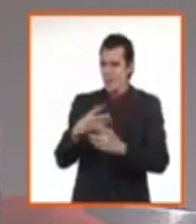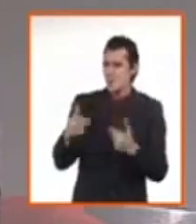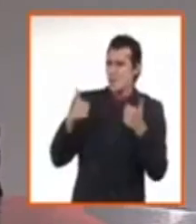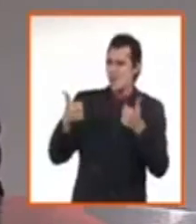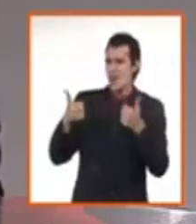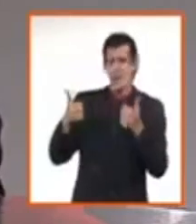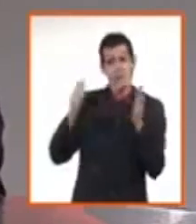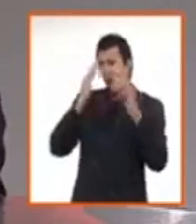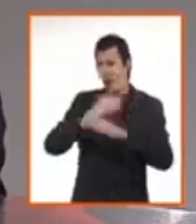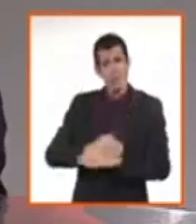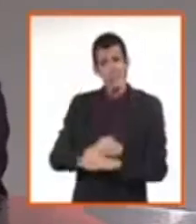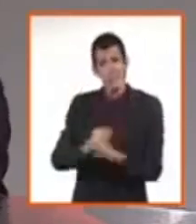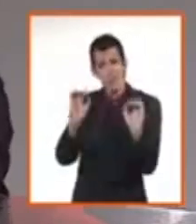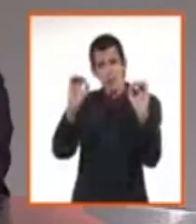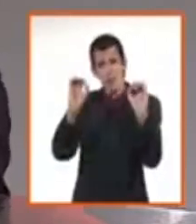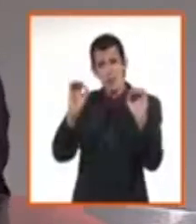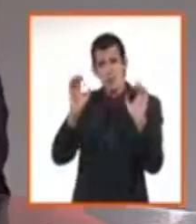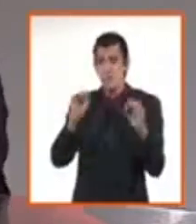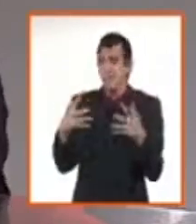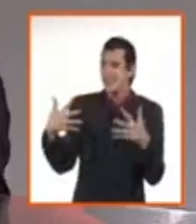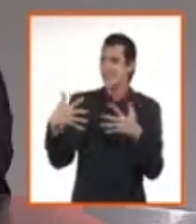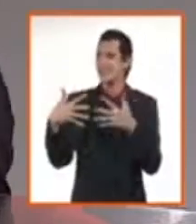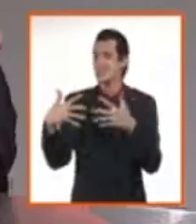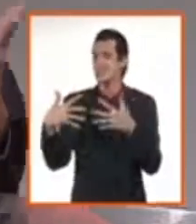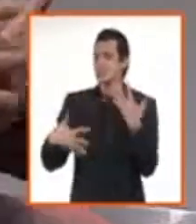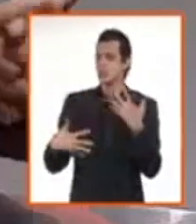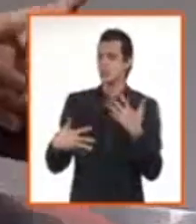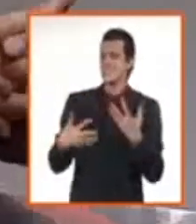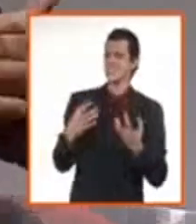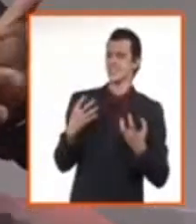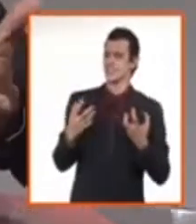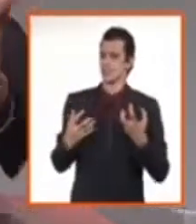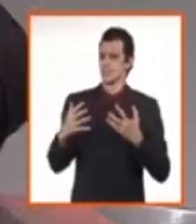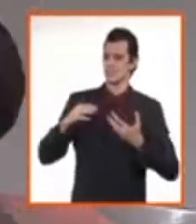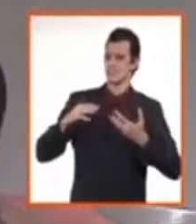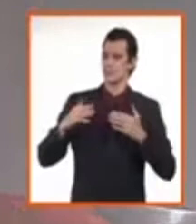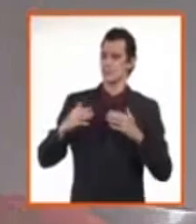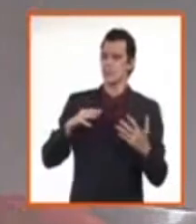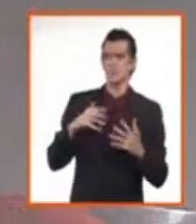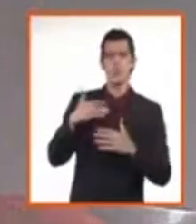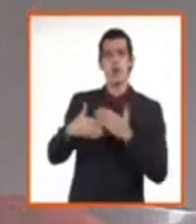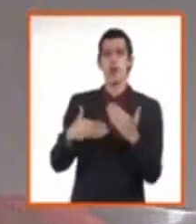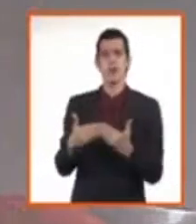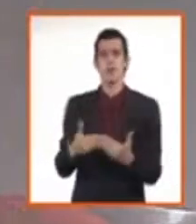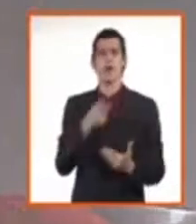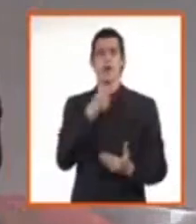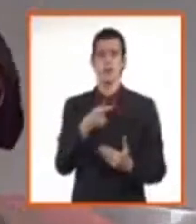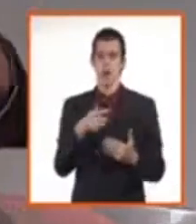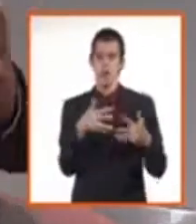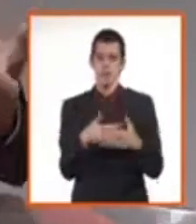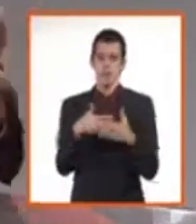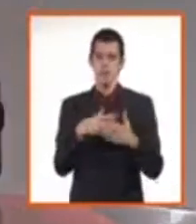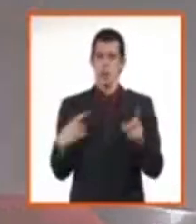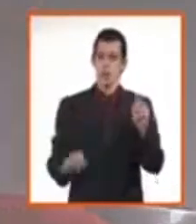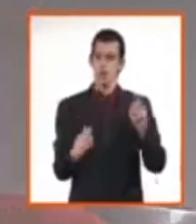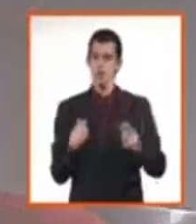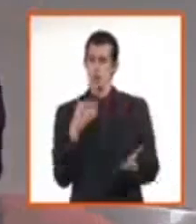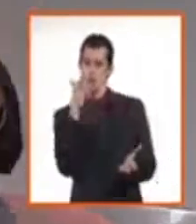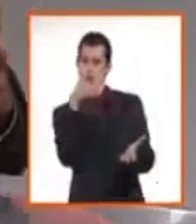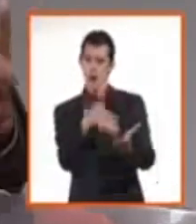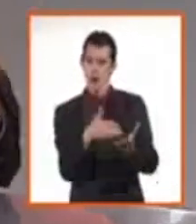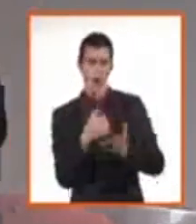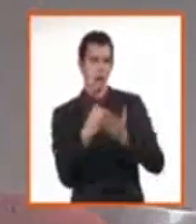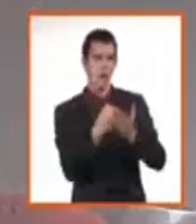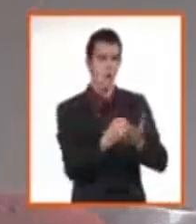podemos hablar no sé cuántas cosas no sé afganistán la guerra ahora en europa como han manejado el tema